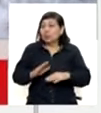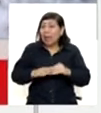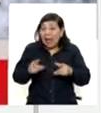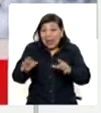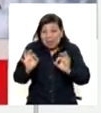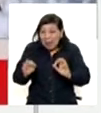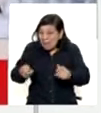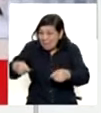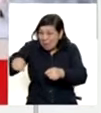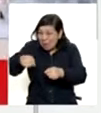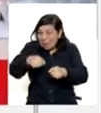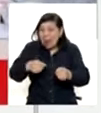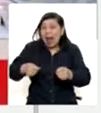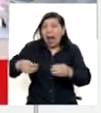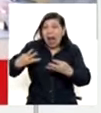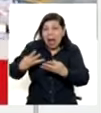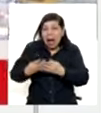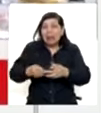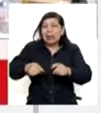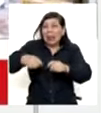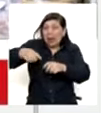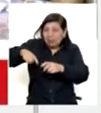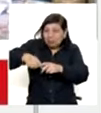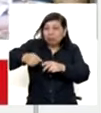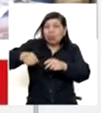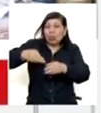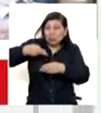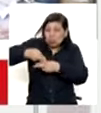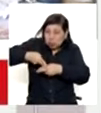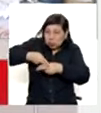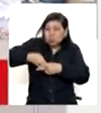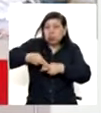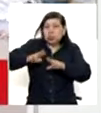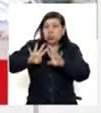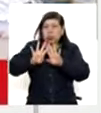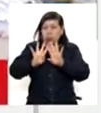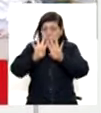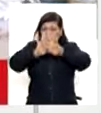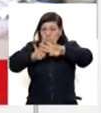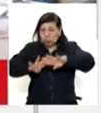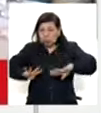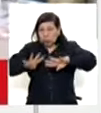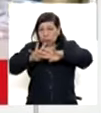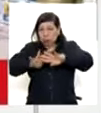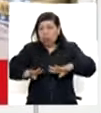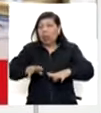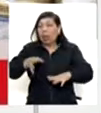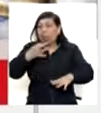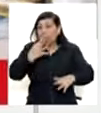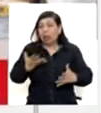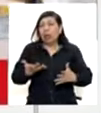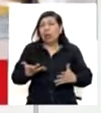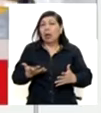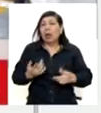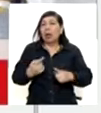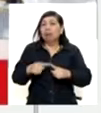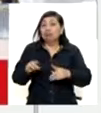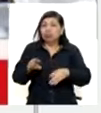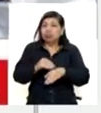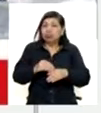en el momento. Entonces, alambres, tijeras metálicas, sierras, mallas, en cuanto a los medicamentos,